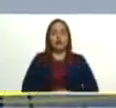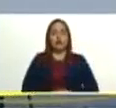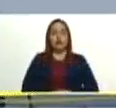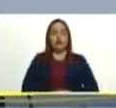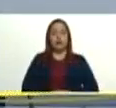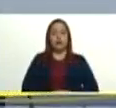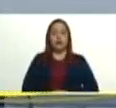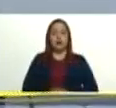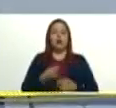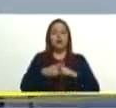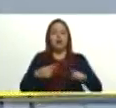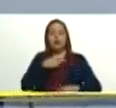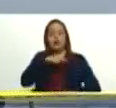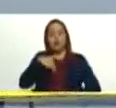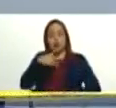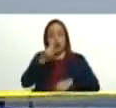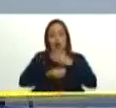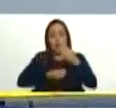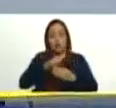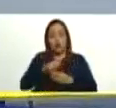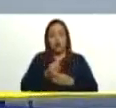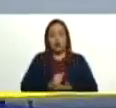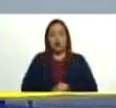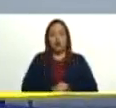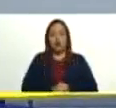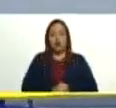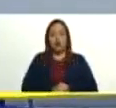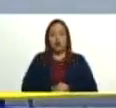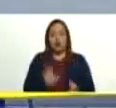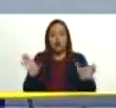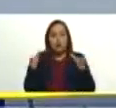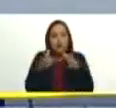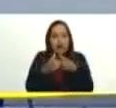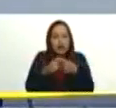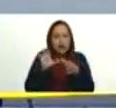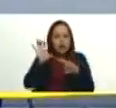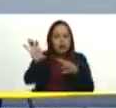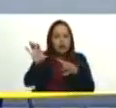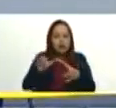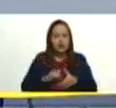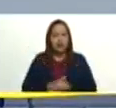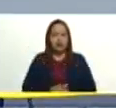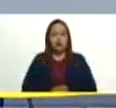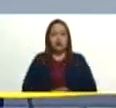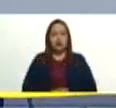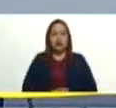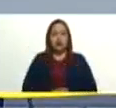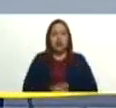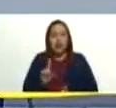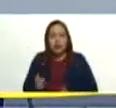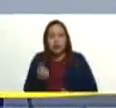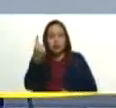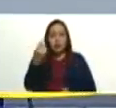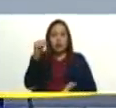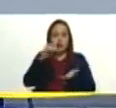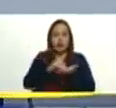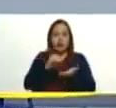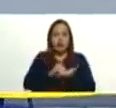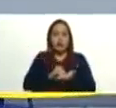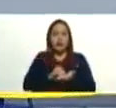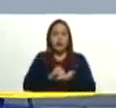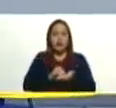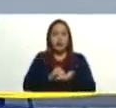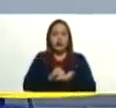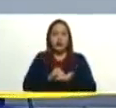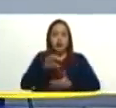Pero lo que hemos hecho como un pequeño país, que por primera vez un